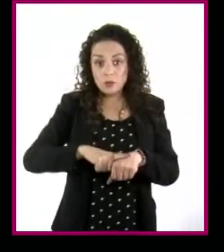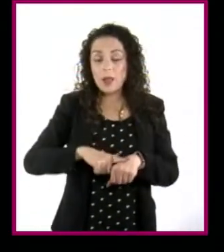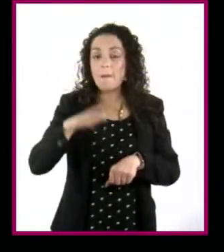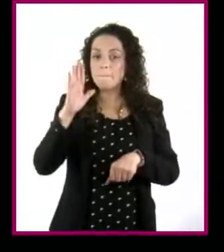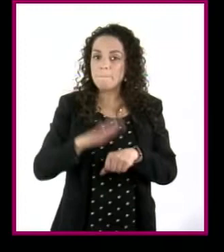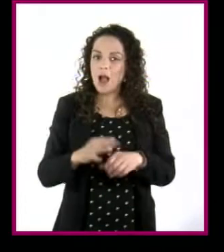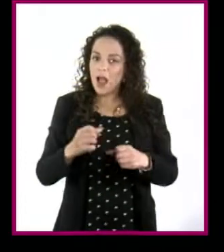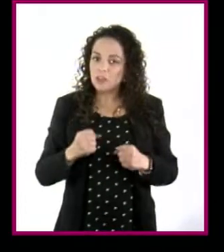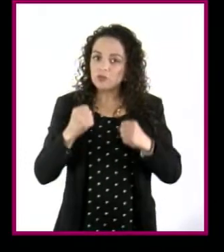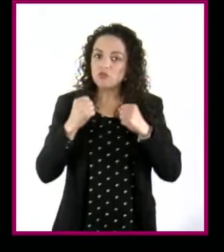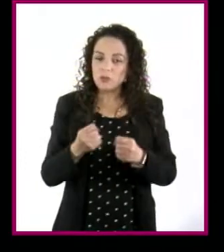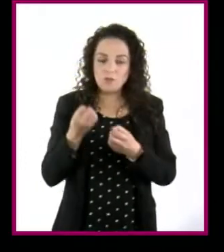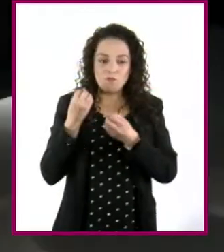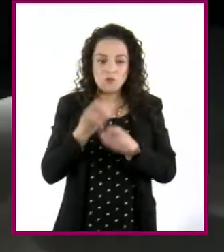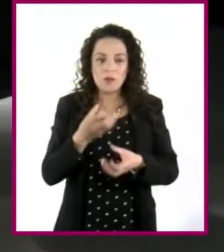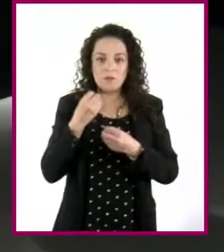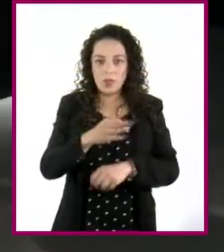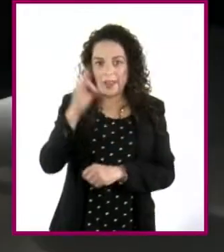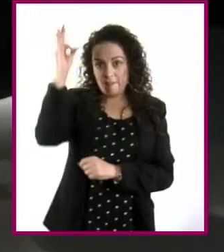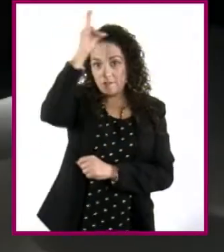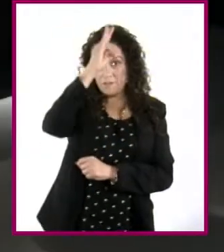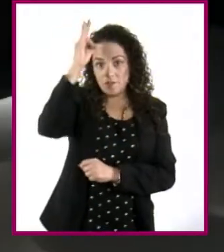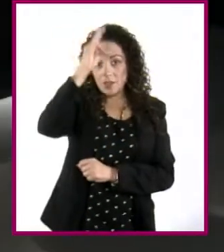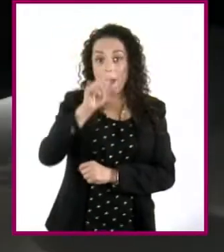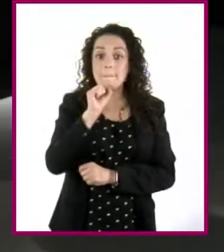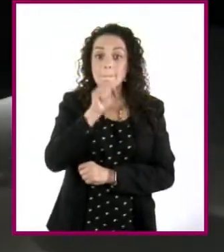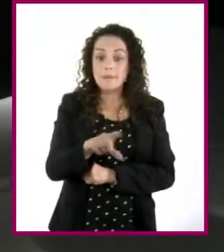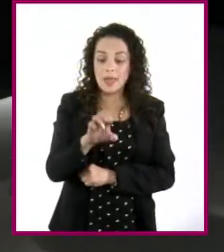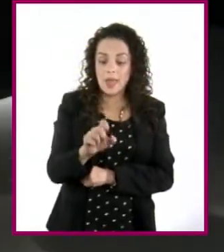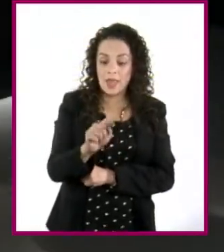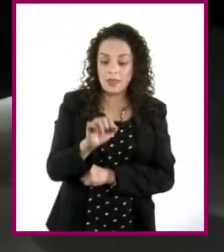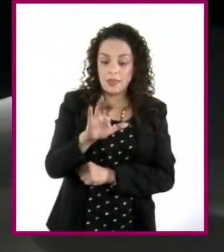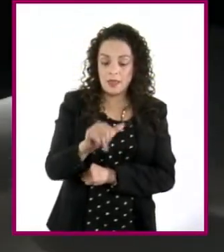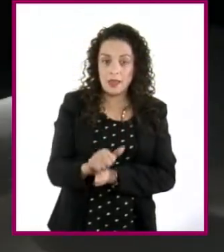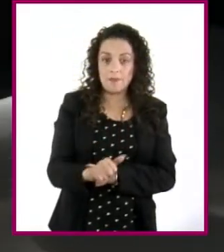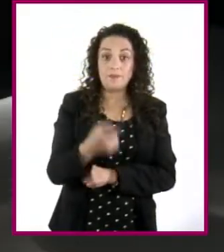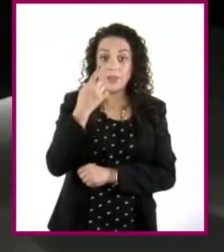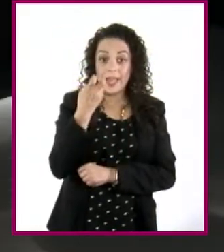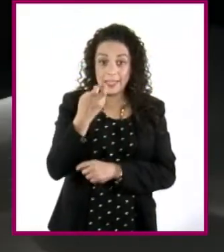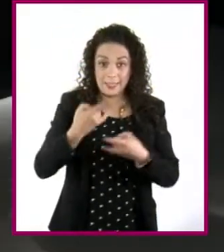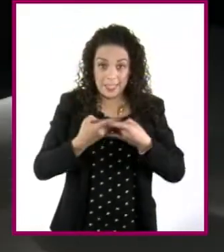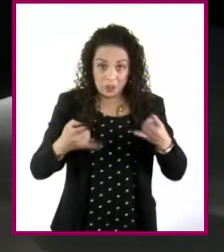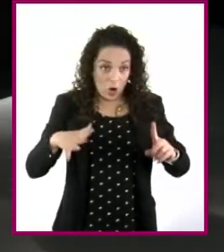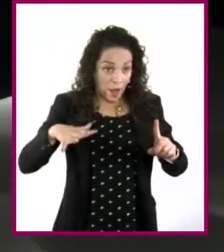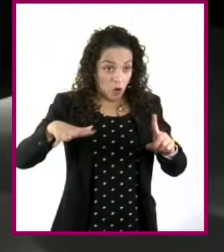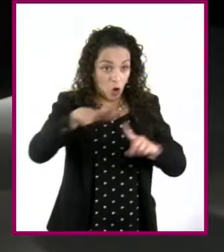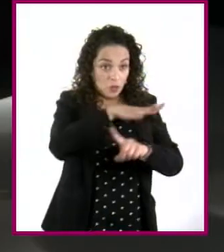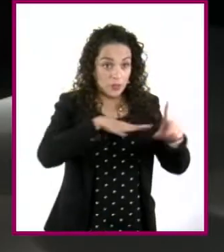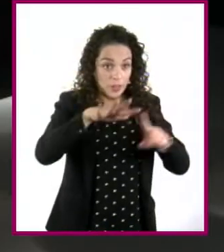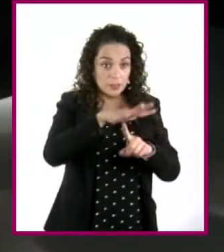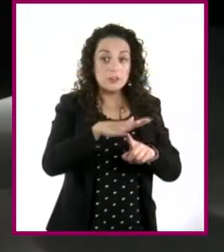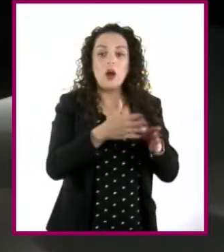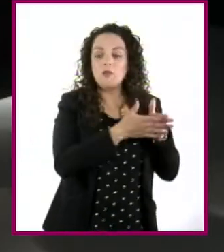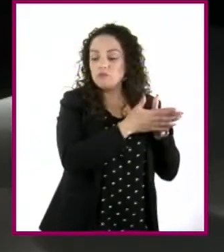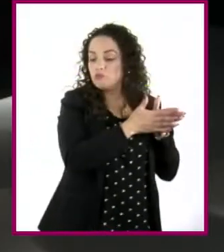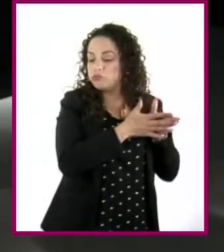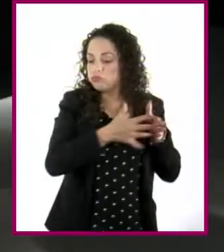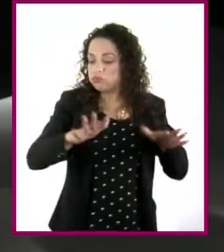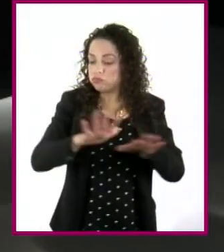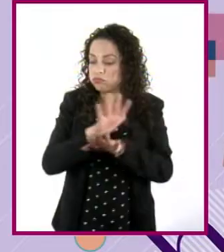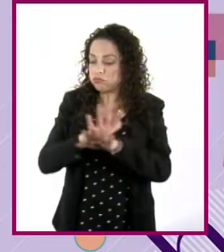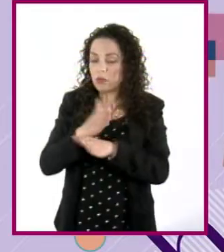filosofía, incluyendo a la ética, y dentro de este contexto histórico se desarrollaron las que hoy en día conocemos como